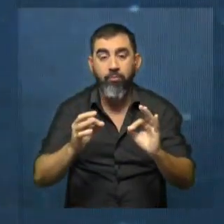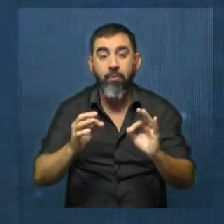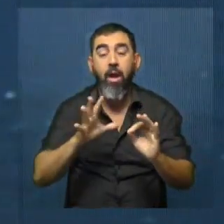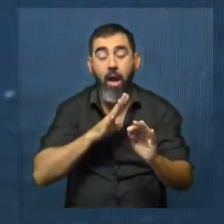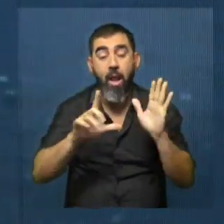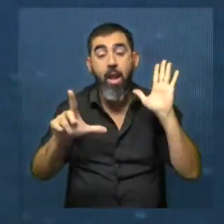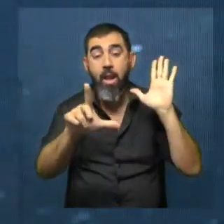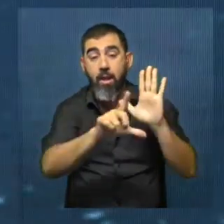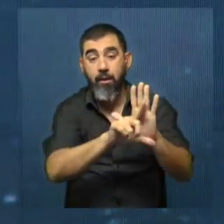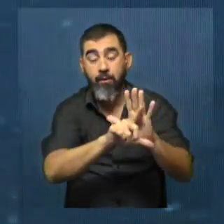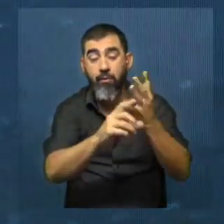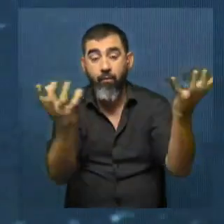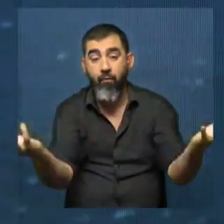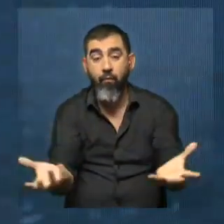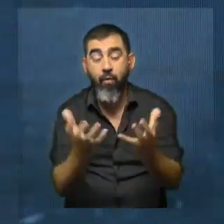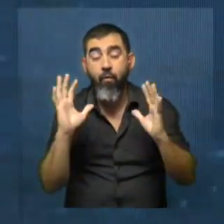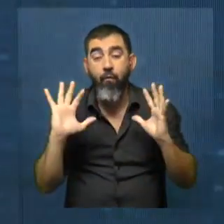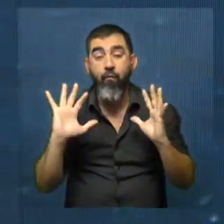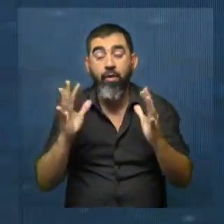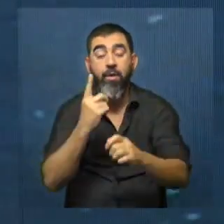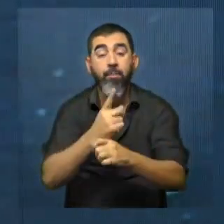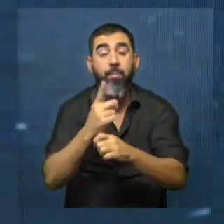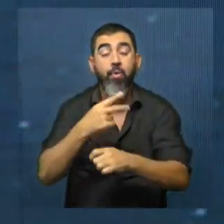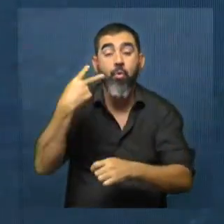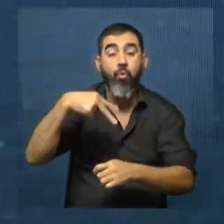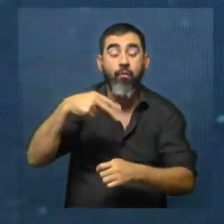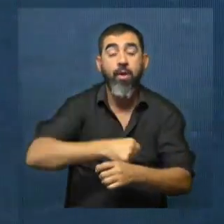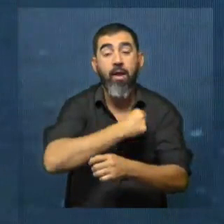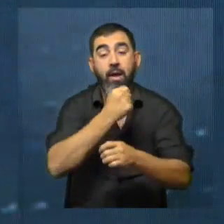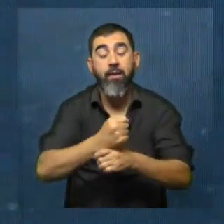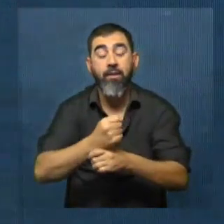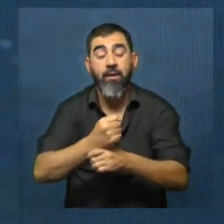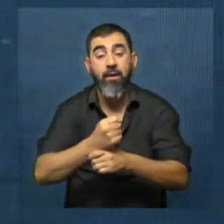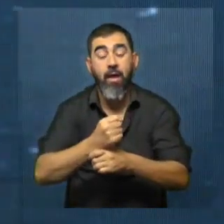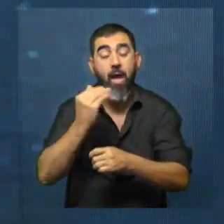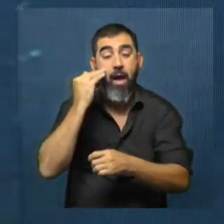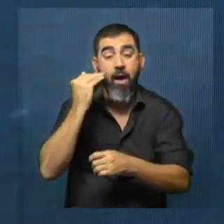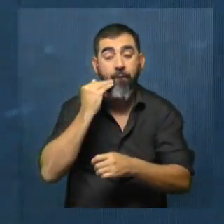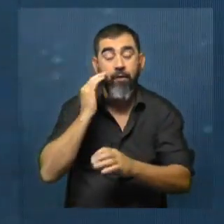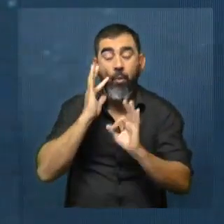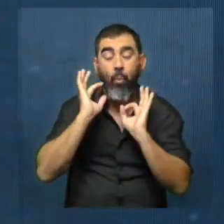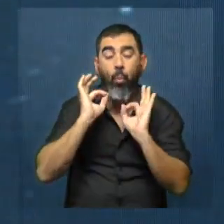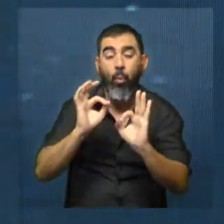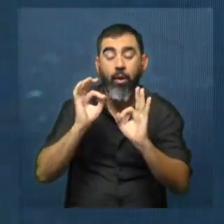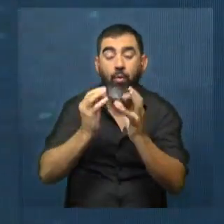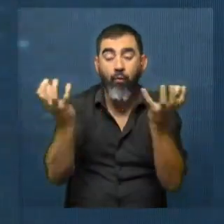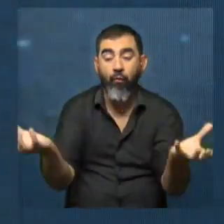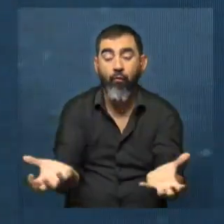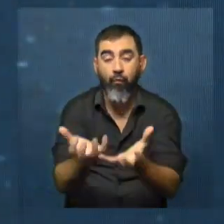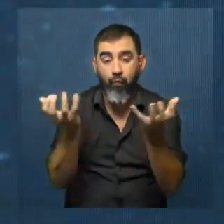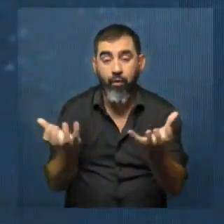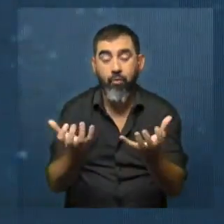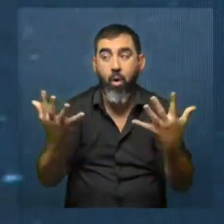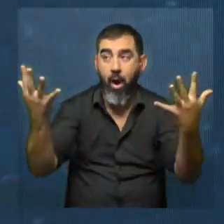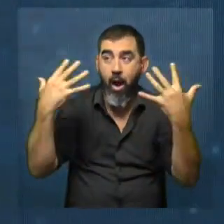ley además de incendios forestales que desde el 1 de noviembre hasta la segunda quincena de abril hay que tener muchísimo cuidado con prender fuego al